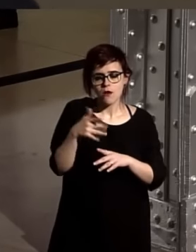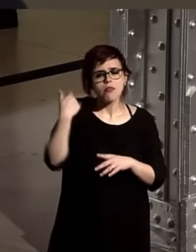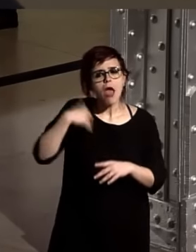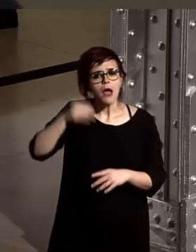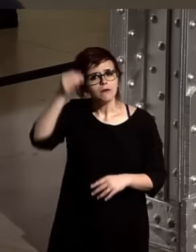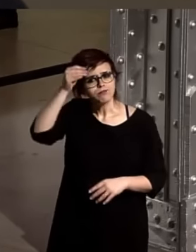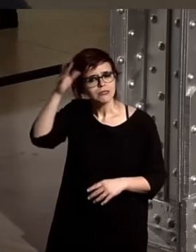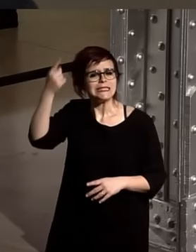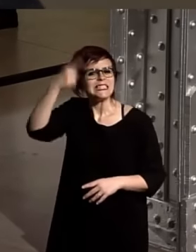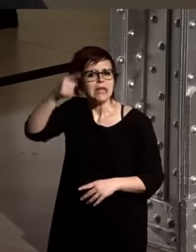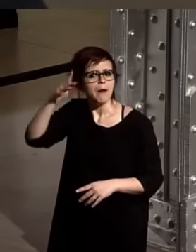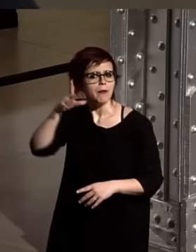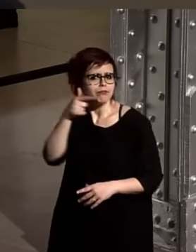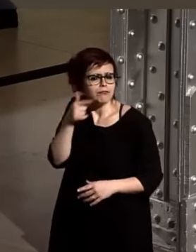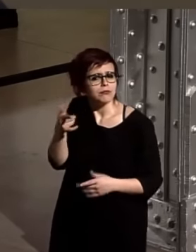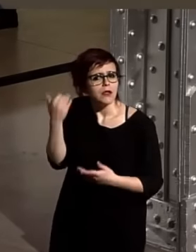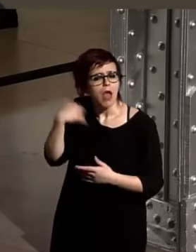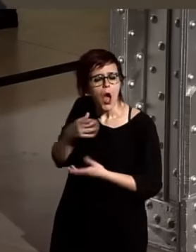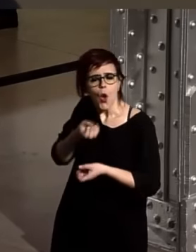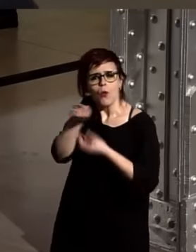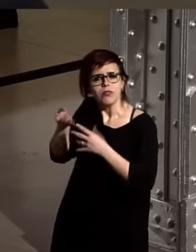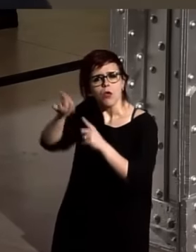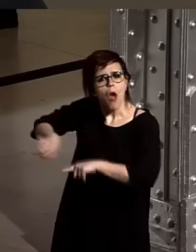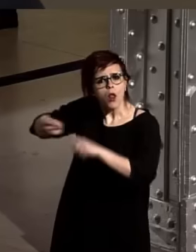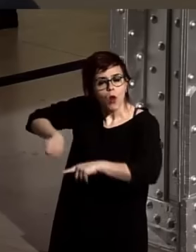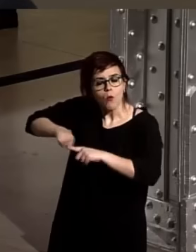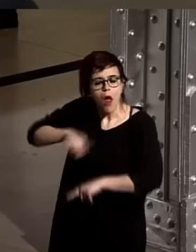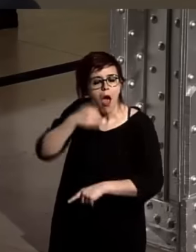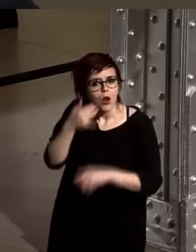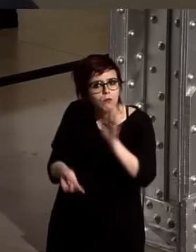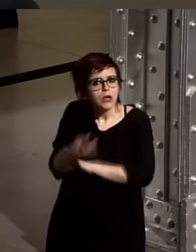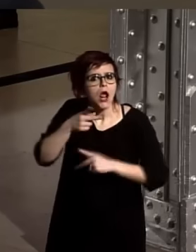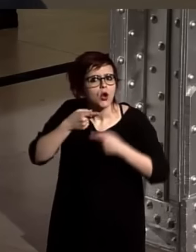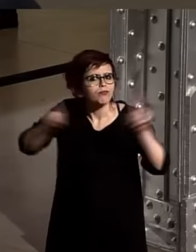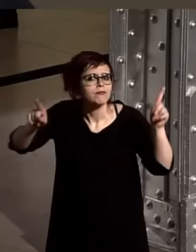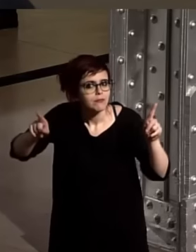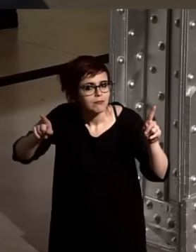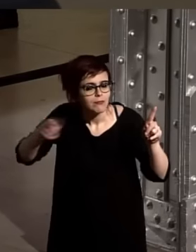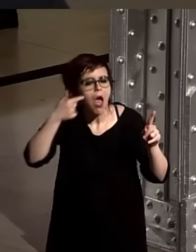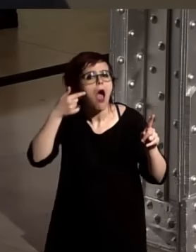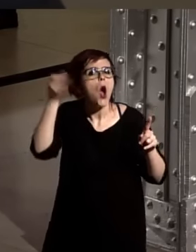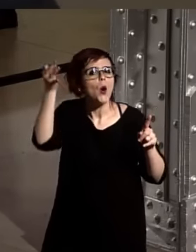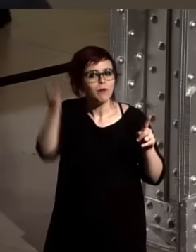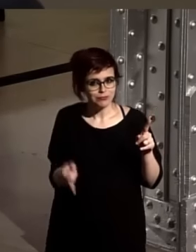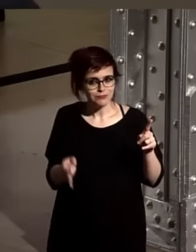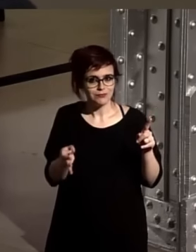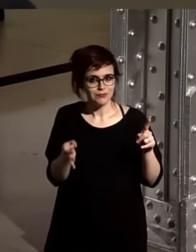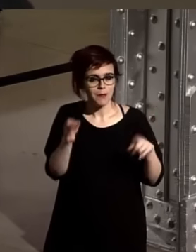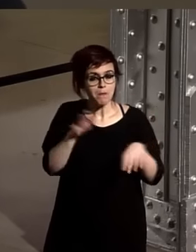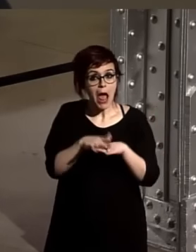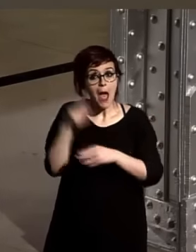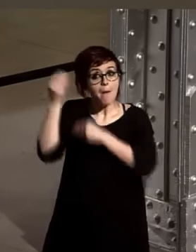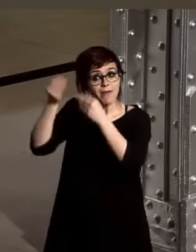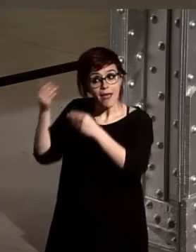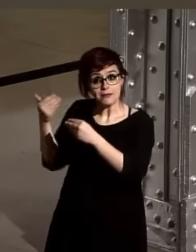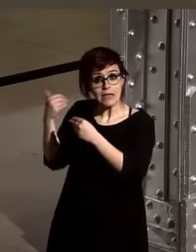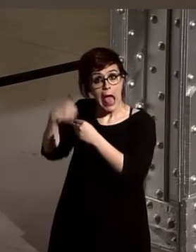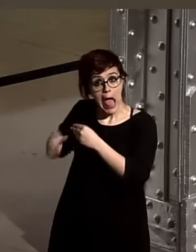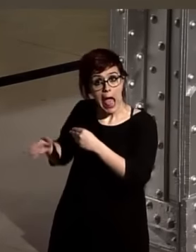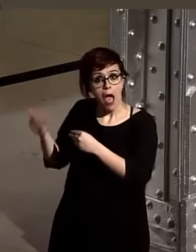eso es lo que hacemos habitualmente porque si tú quieres publicar algo lo que publicas es precisamente que lo que se pensaba no